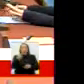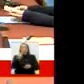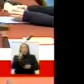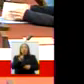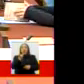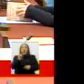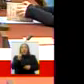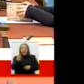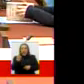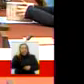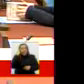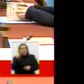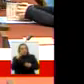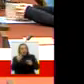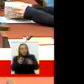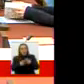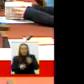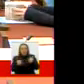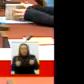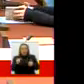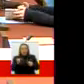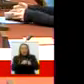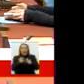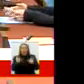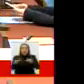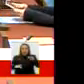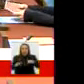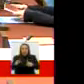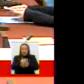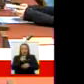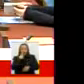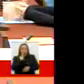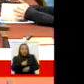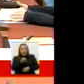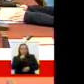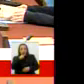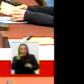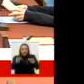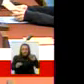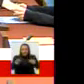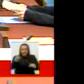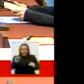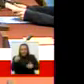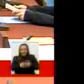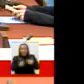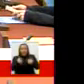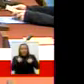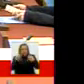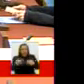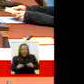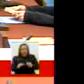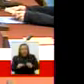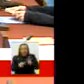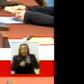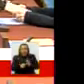muy buenos representantes y hay equilibrio entre hombres y mujeres. Hay un balance que yo siempre